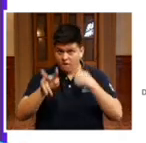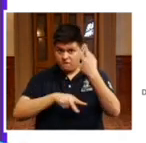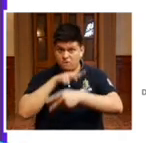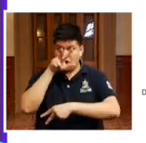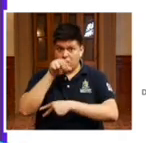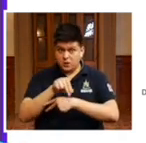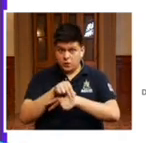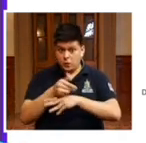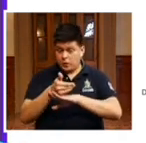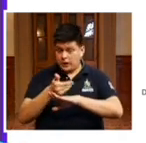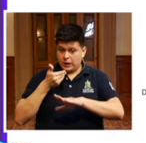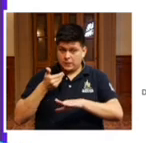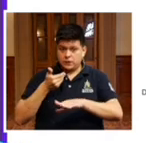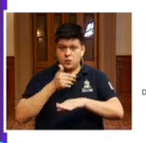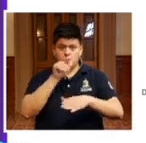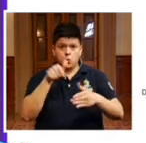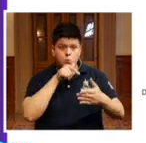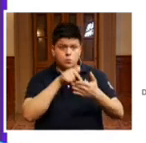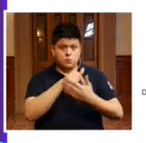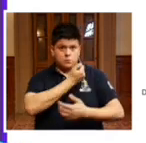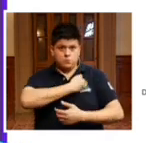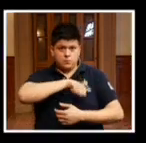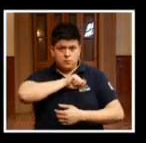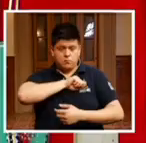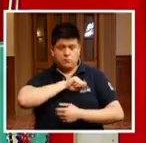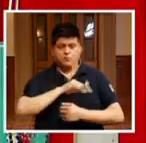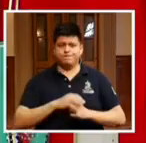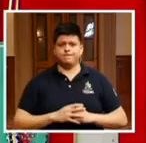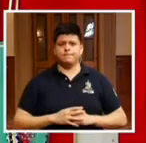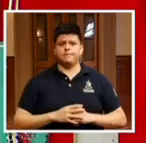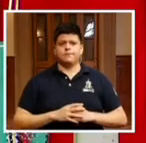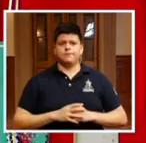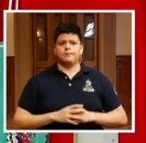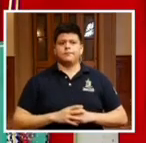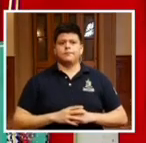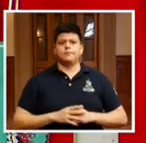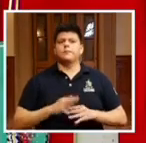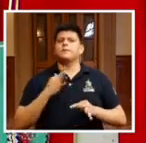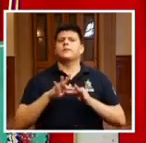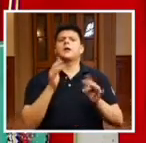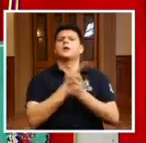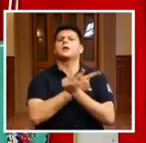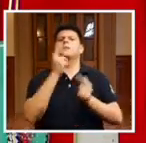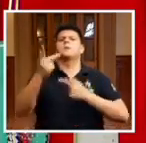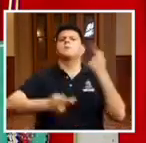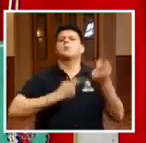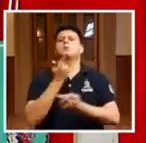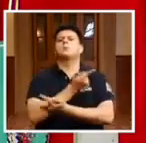a tiempo a una unidad de salud. Estoy a sus órdenes para preguntas.